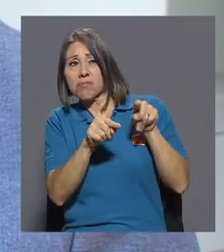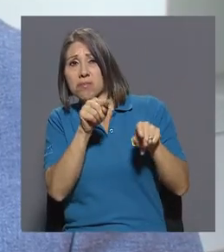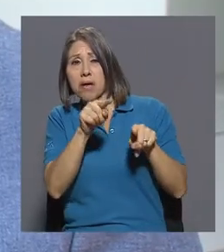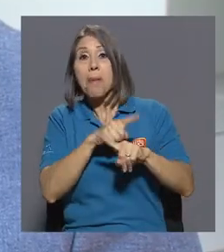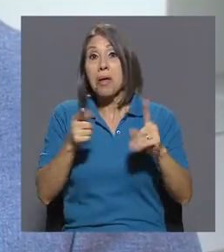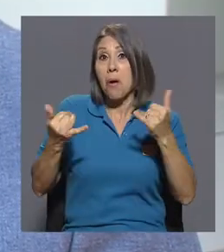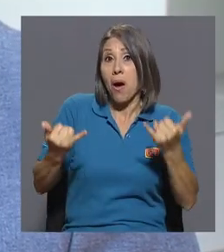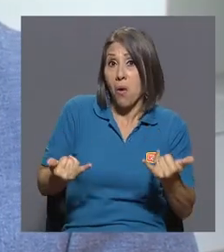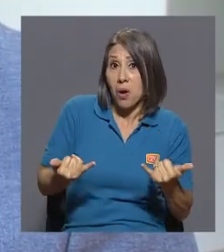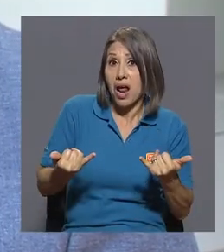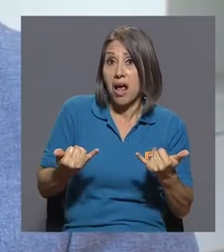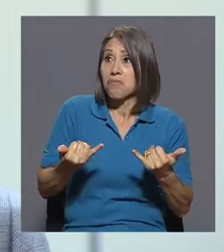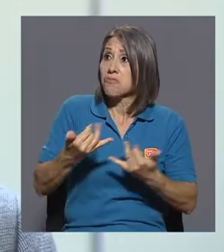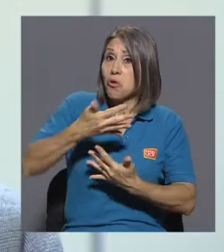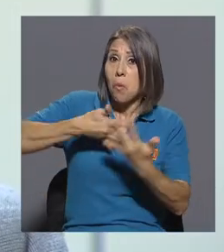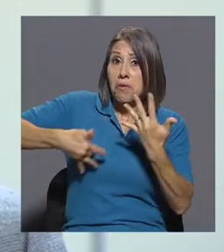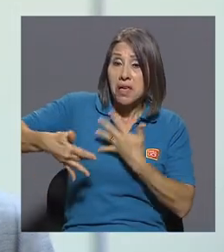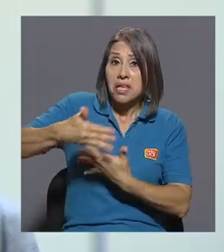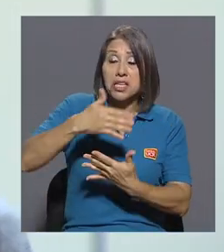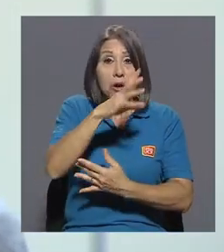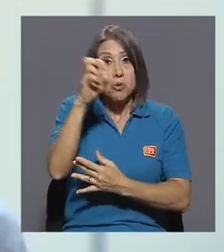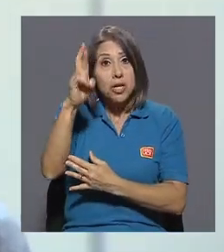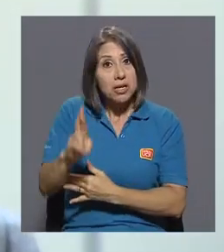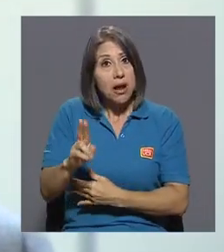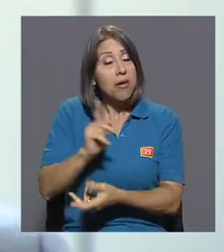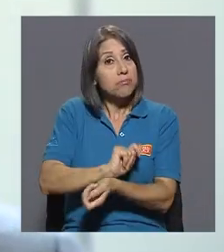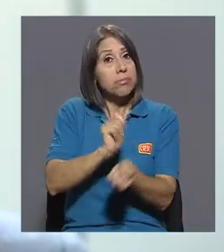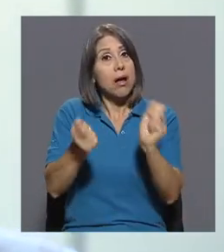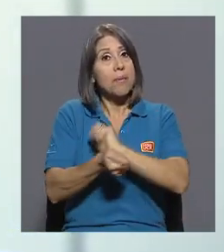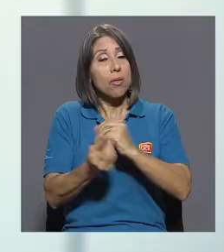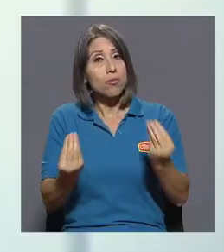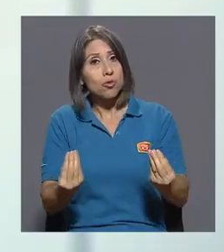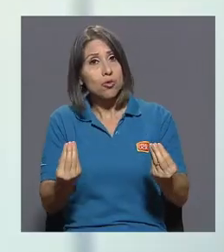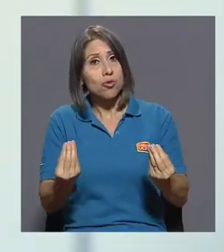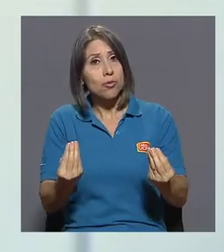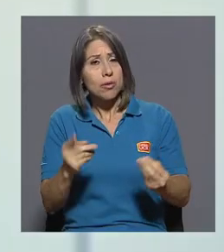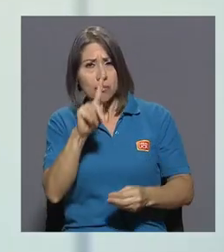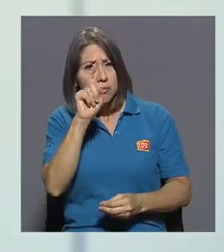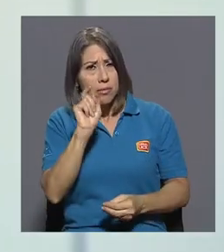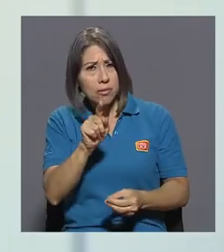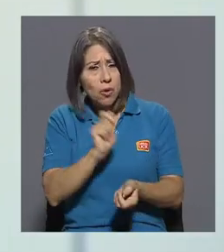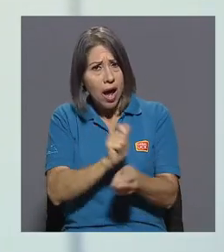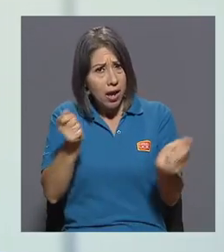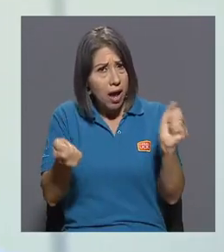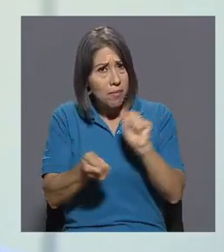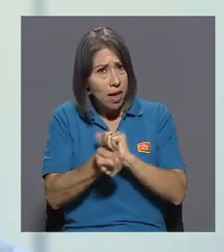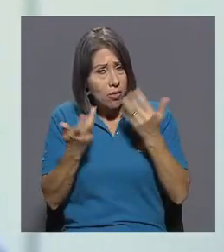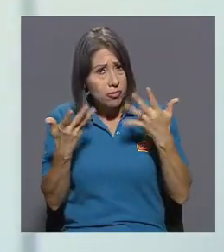también la Costa Rica ha cambiado mucho. ¿Ha cambiado también esa convivencia?